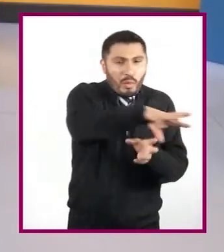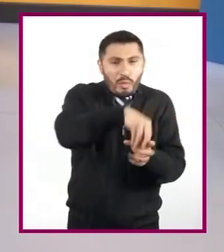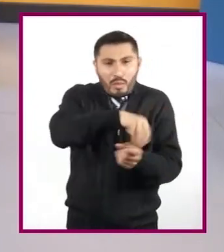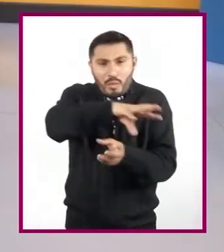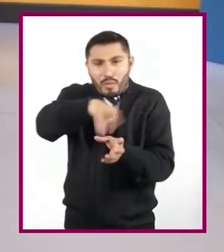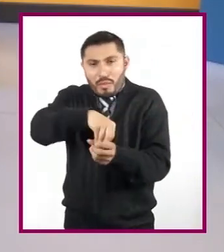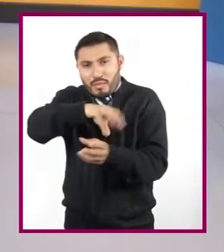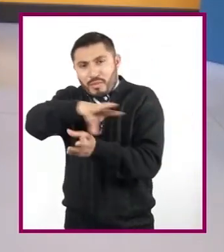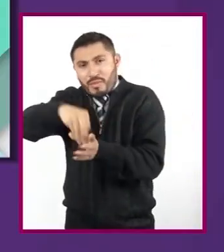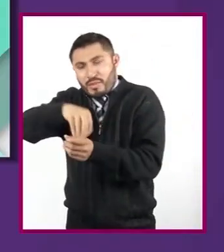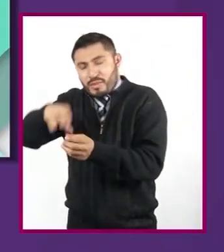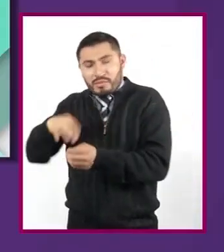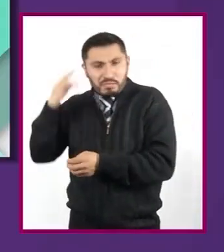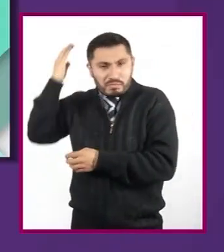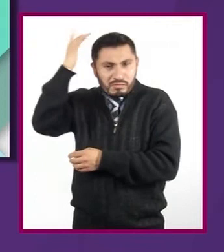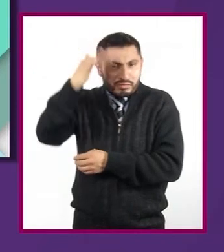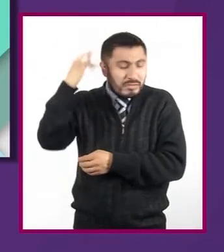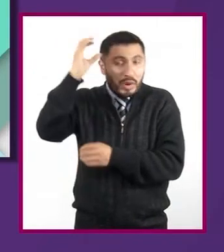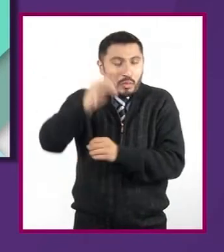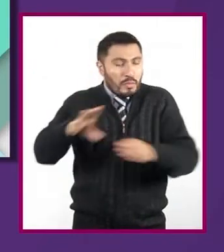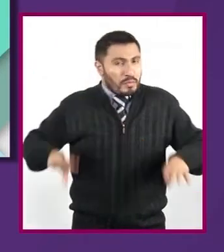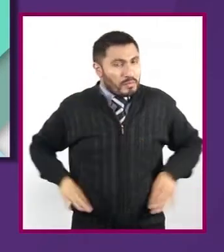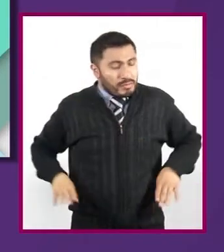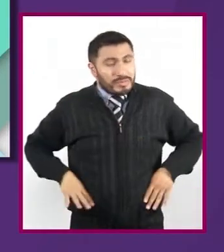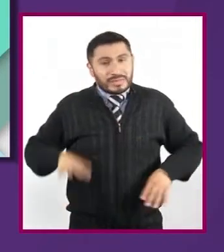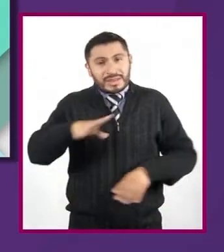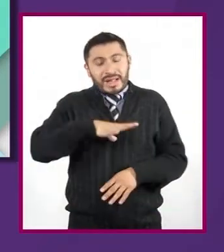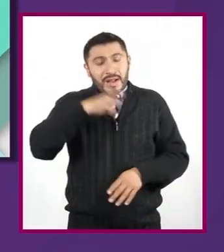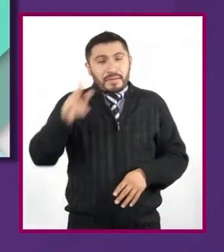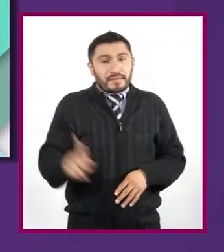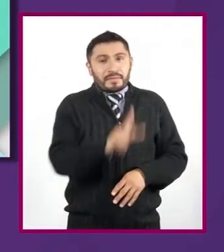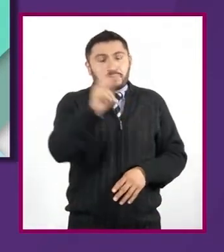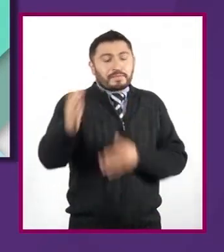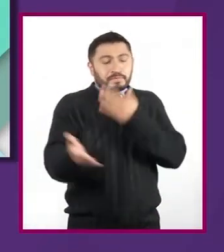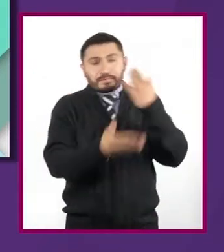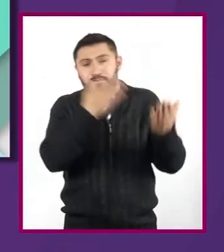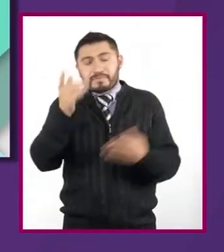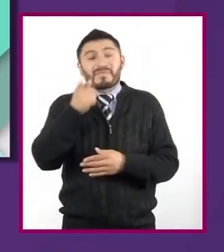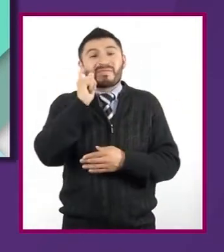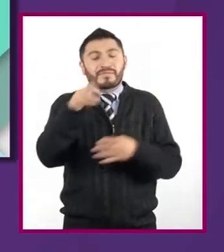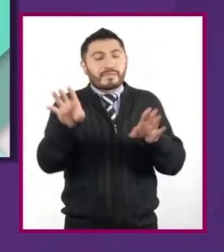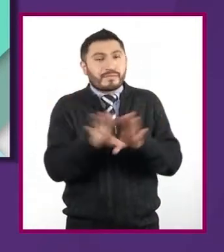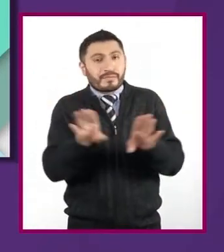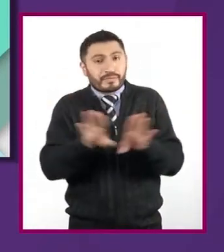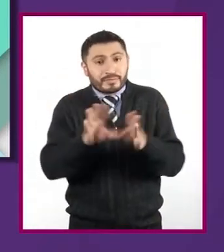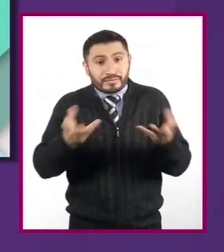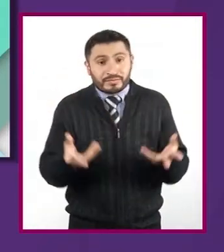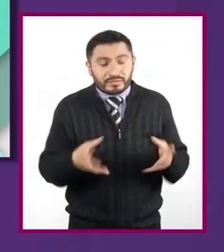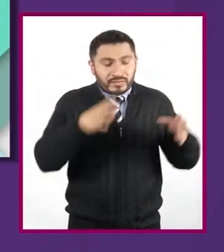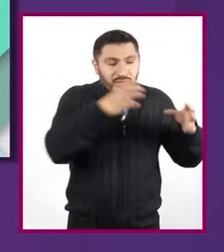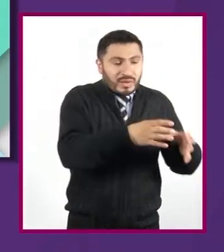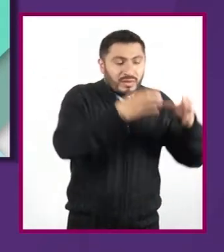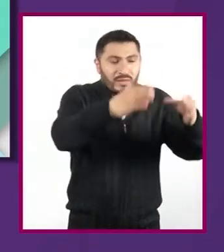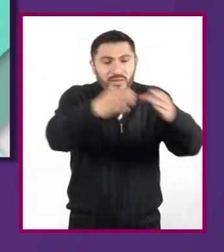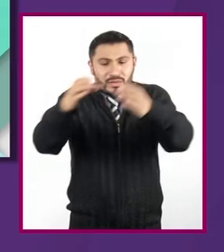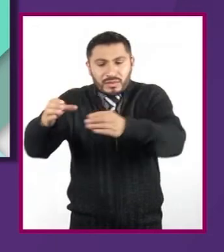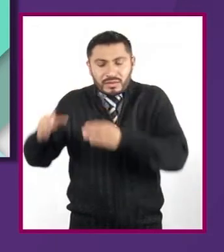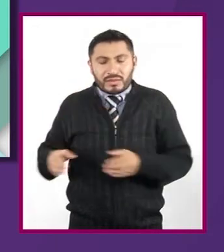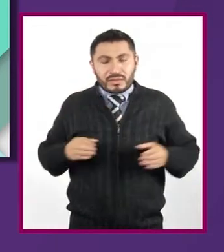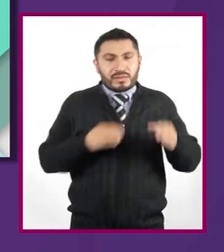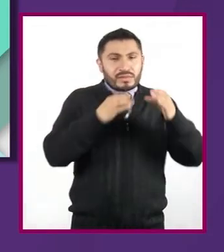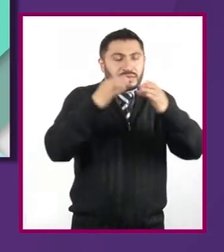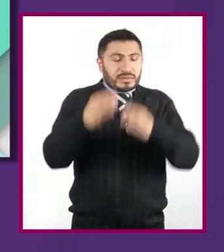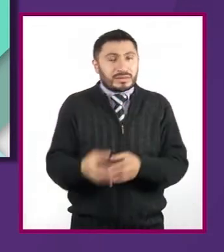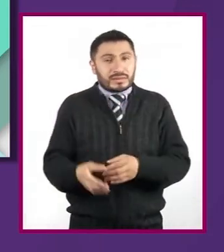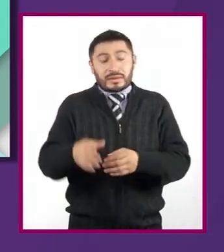análisis o elementos, la población de estudio se encuentra conglomerada en grupos, suponiendo